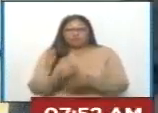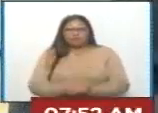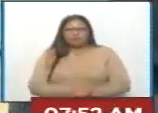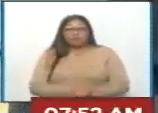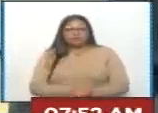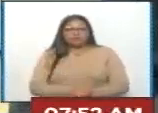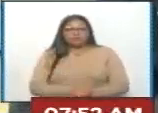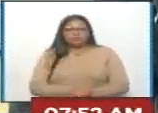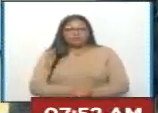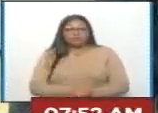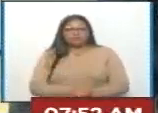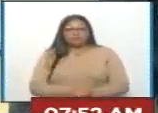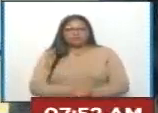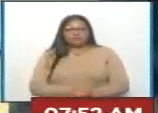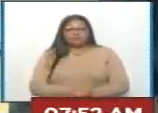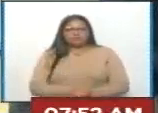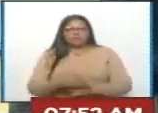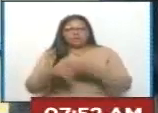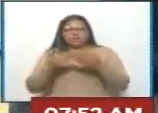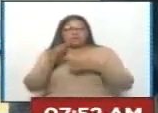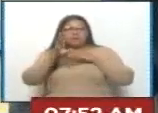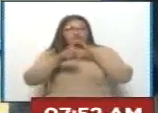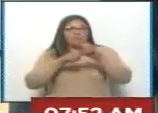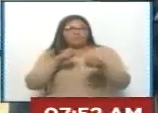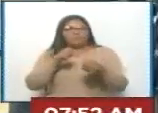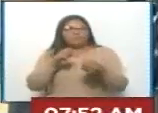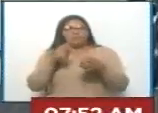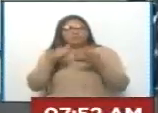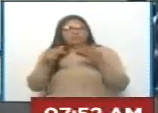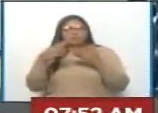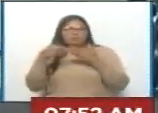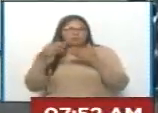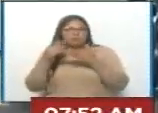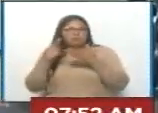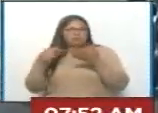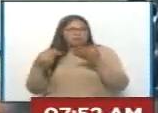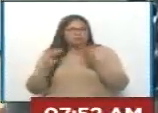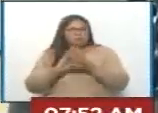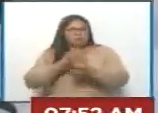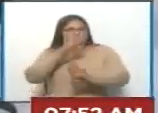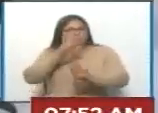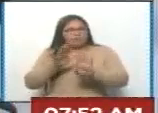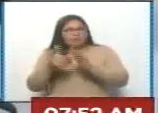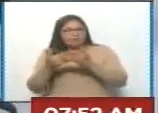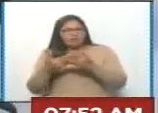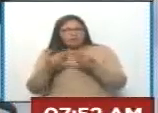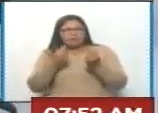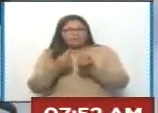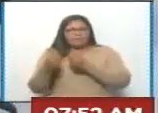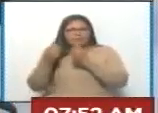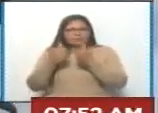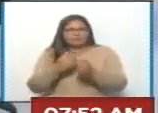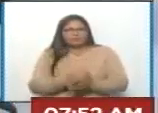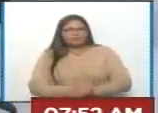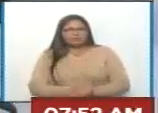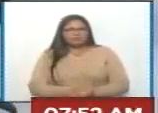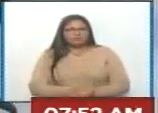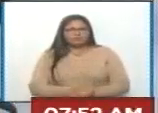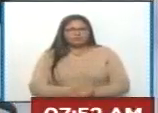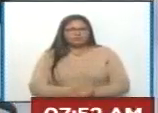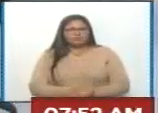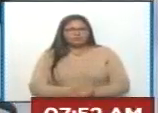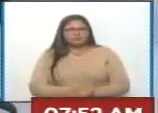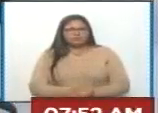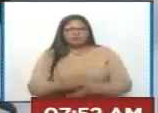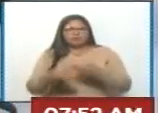a costa de la compra de divisas, y eso fomenta un incremento mayor de los precios. Pero esa especulación no